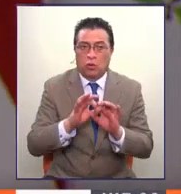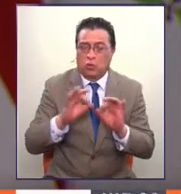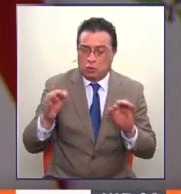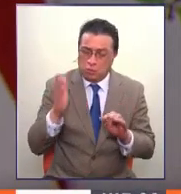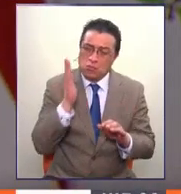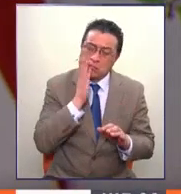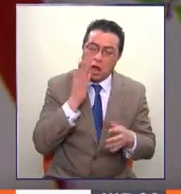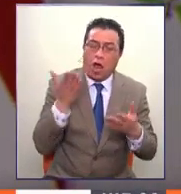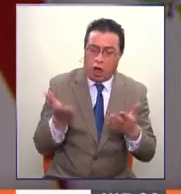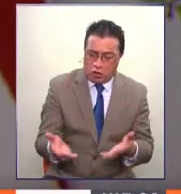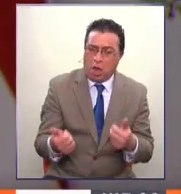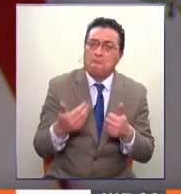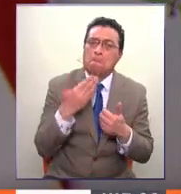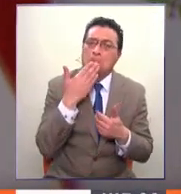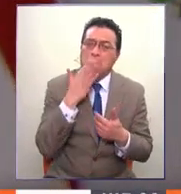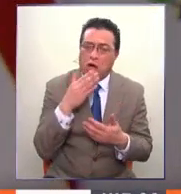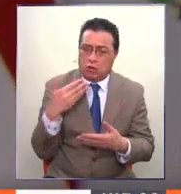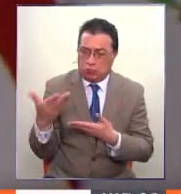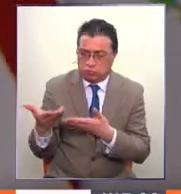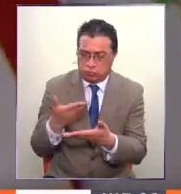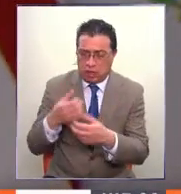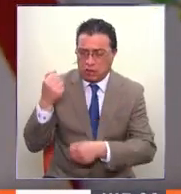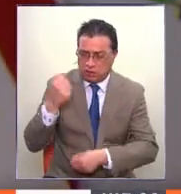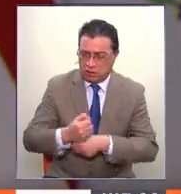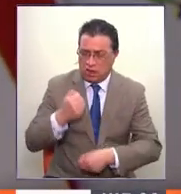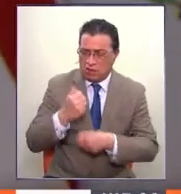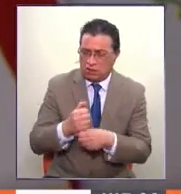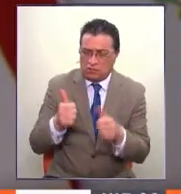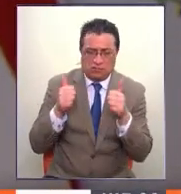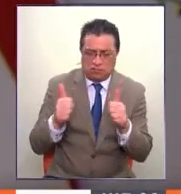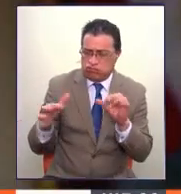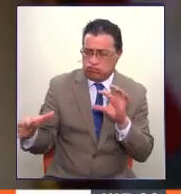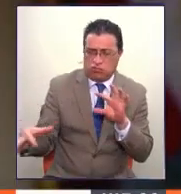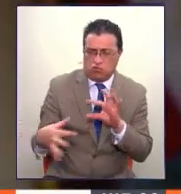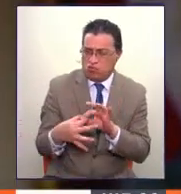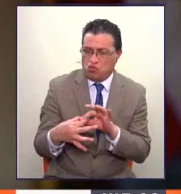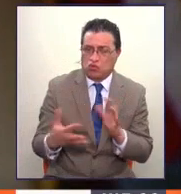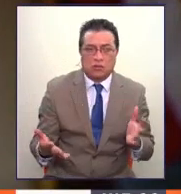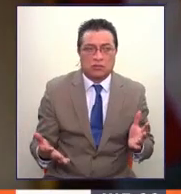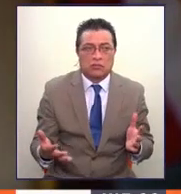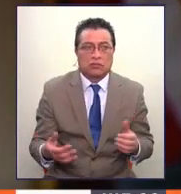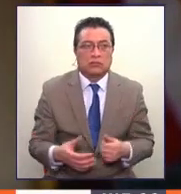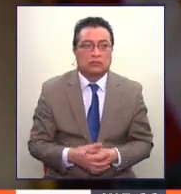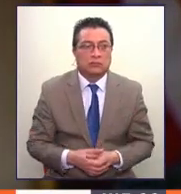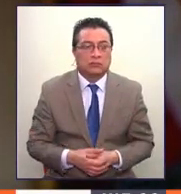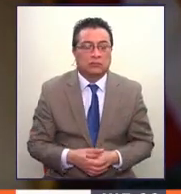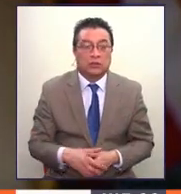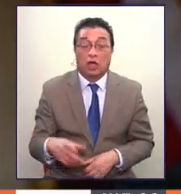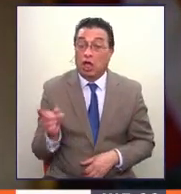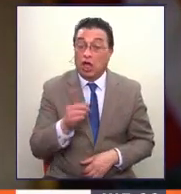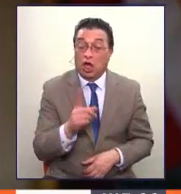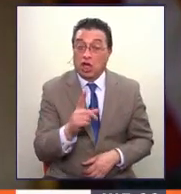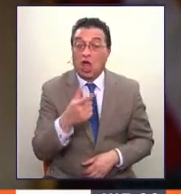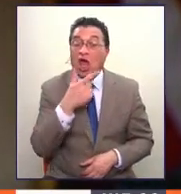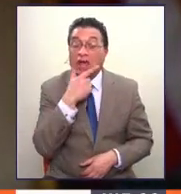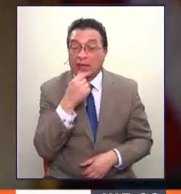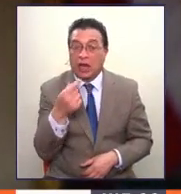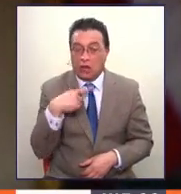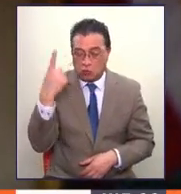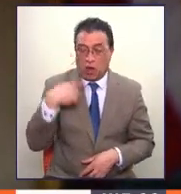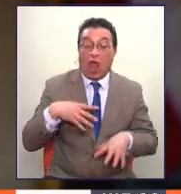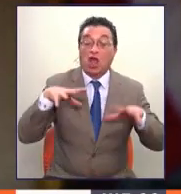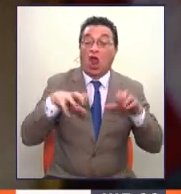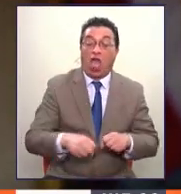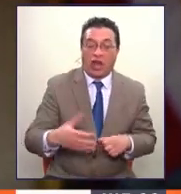de lo que es ahora. Estamos haciendo un trabajo tremendo juntos. No ha pretendido tratarnos como colonia. Que